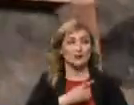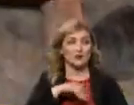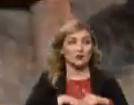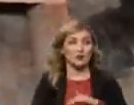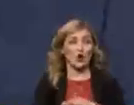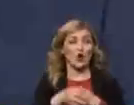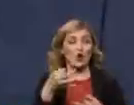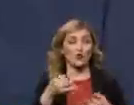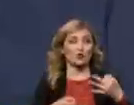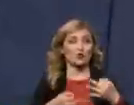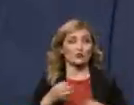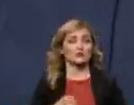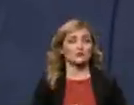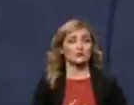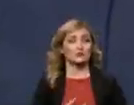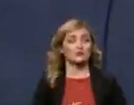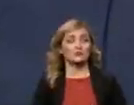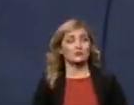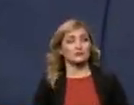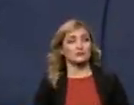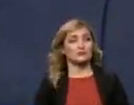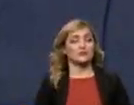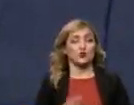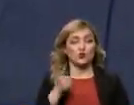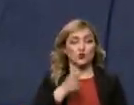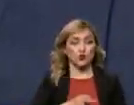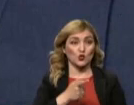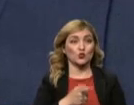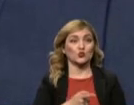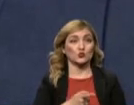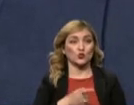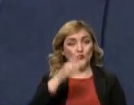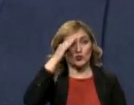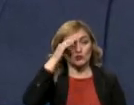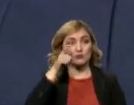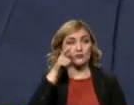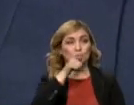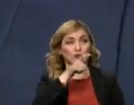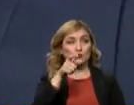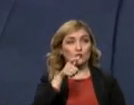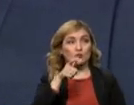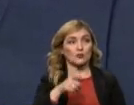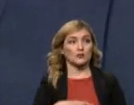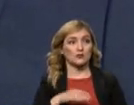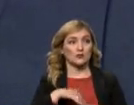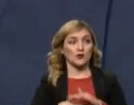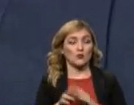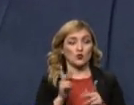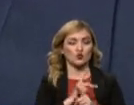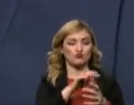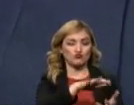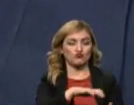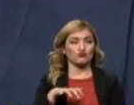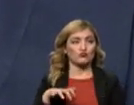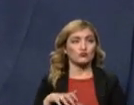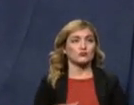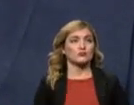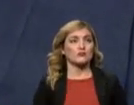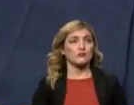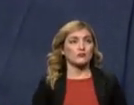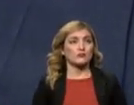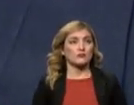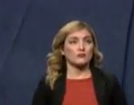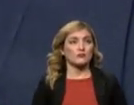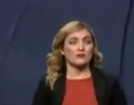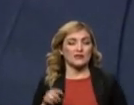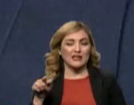intervención judicial. Vamos a ordenar un acto urgente en conjunto con la policía y la fiscalía para poder intervenir esas mercancías y ver qué relación